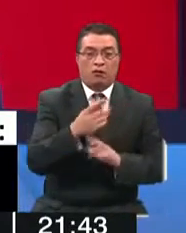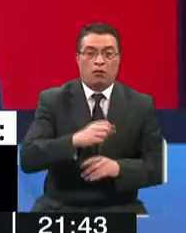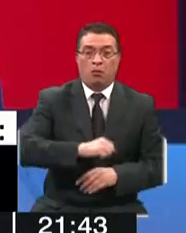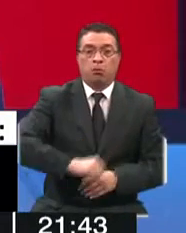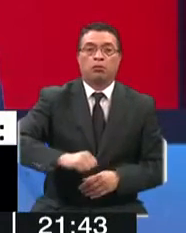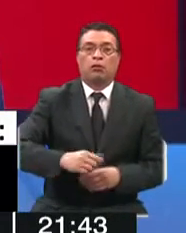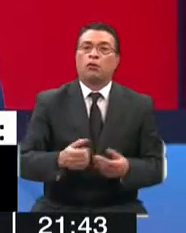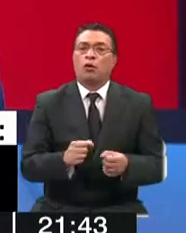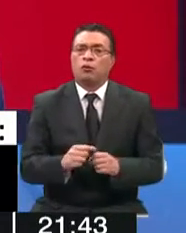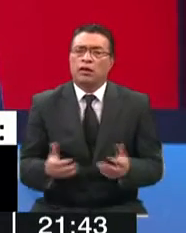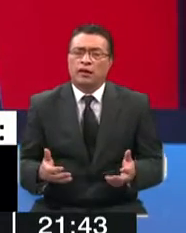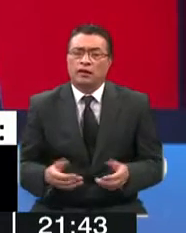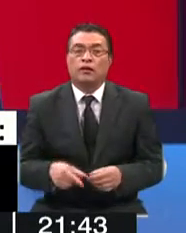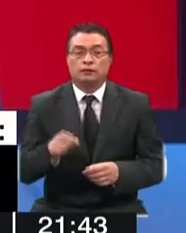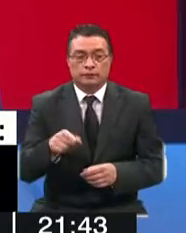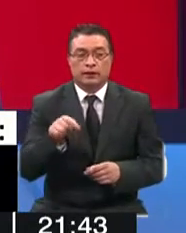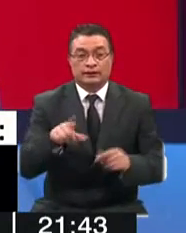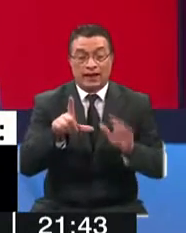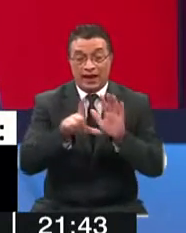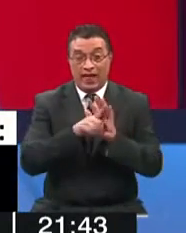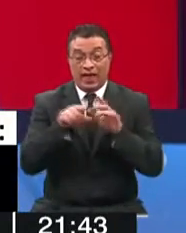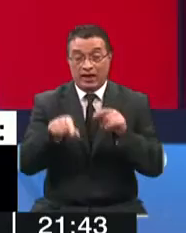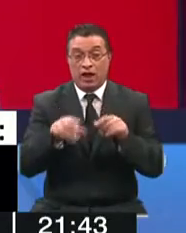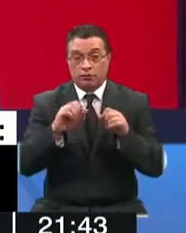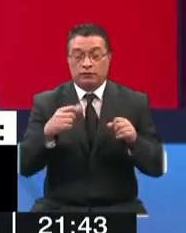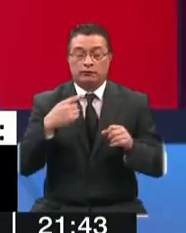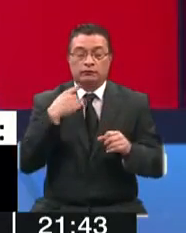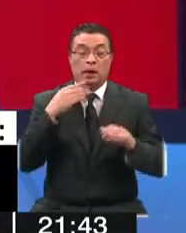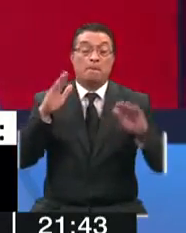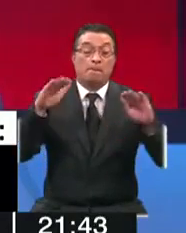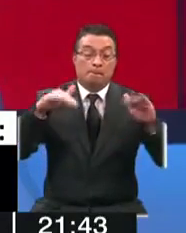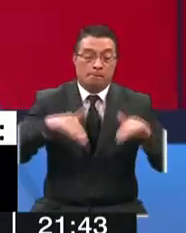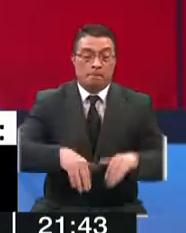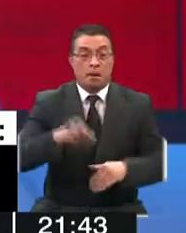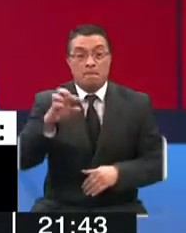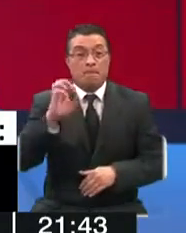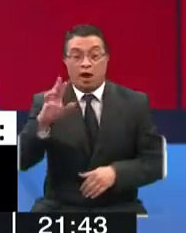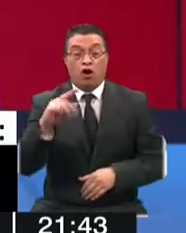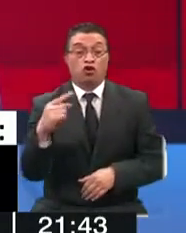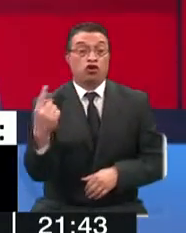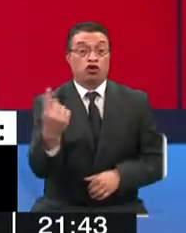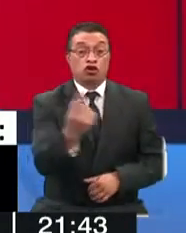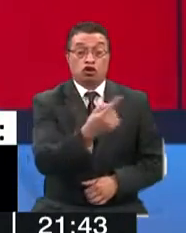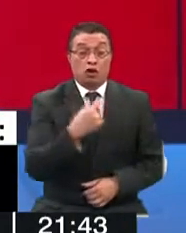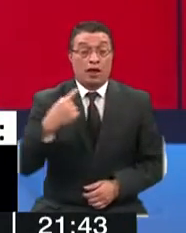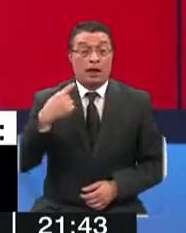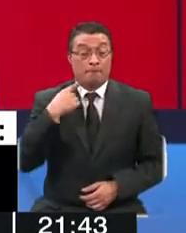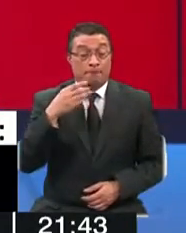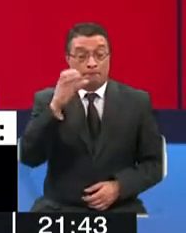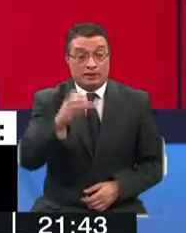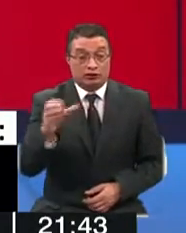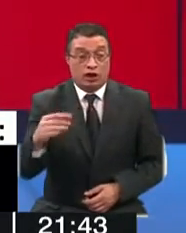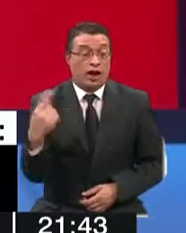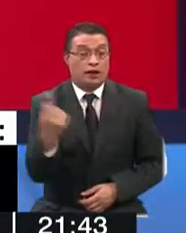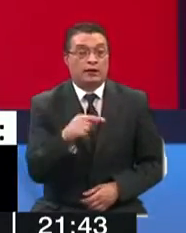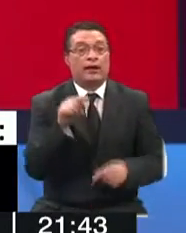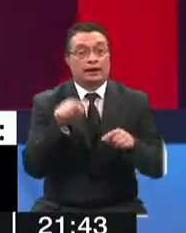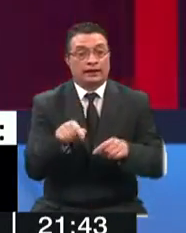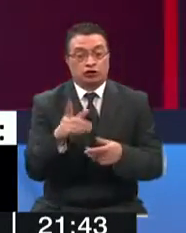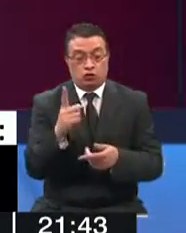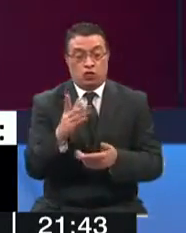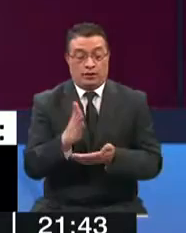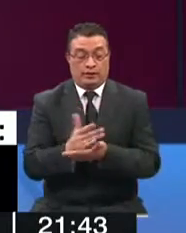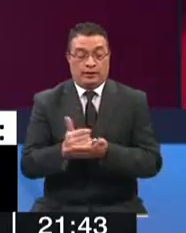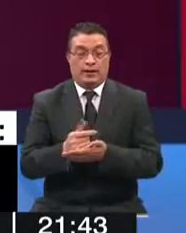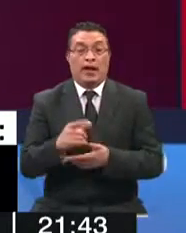esta medida justamente para evitar que la situación se deteriore a tal punto en que sean todas las personas afectadas y todo el sistema afectado. Y por eso es una medida